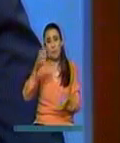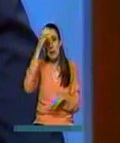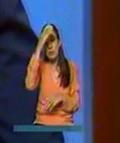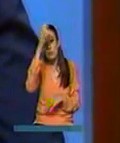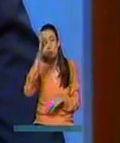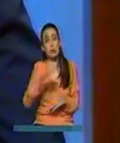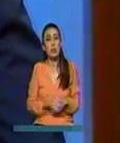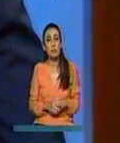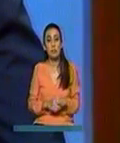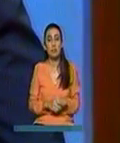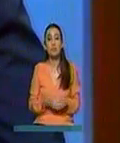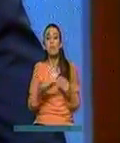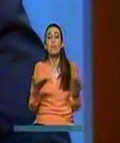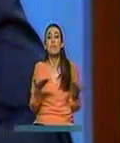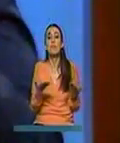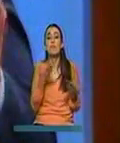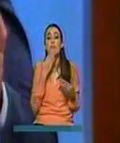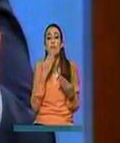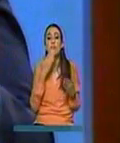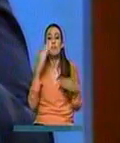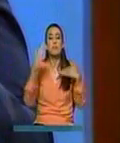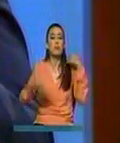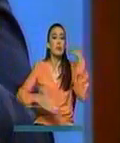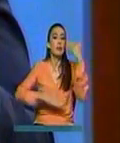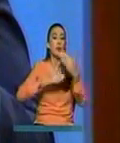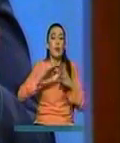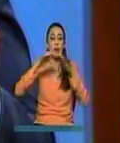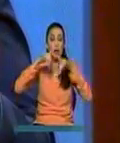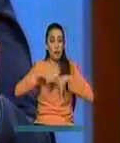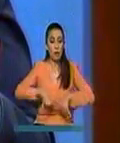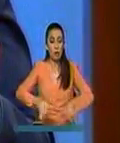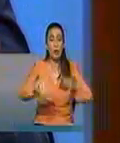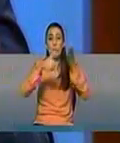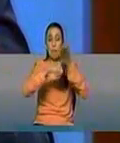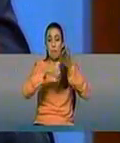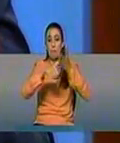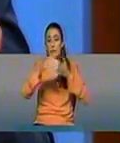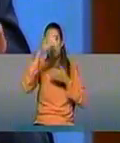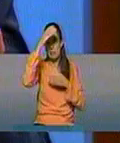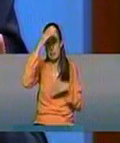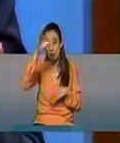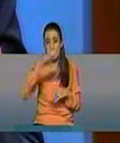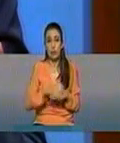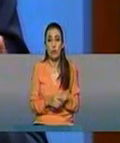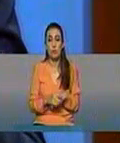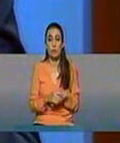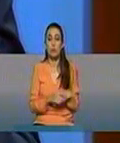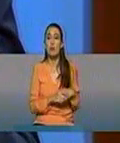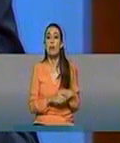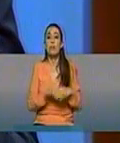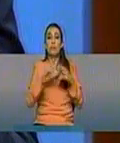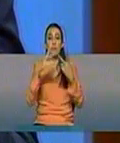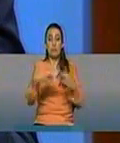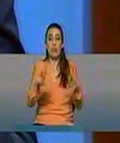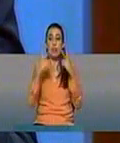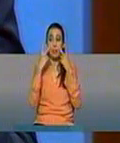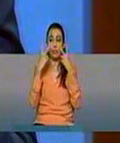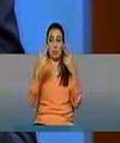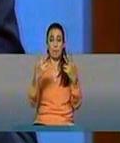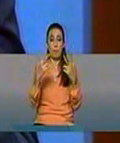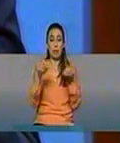Ajá. Eso estamos acercándonos con el Ministerio de Cultura, con el Ministerio de Turismo, para hacerles ver esto y que